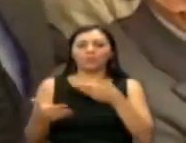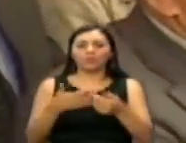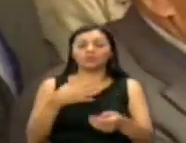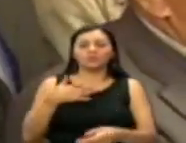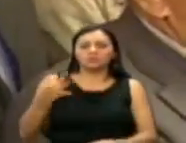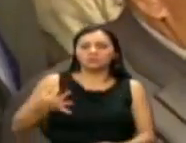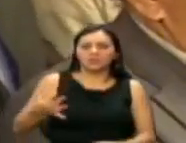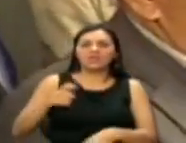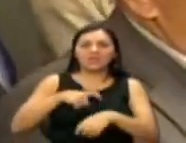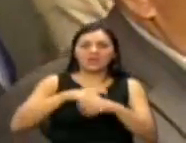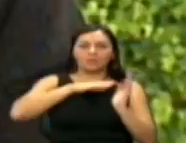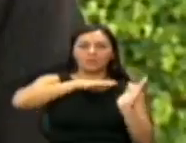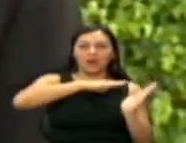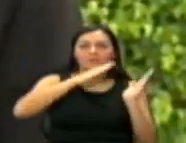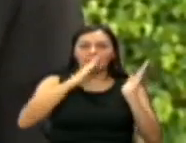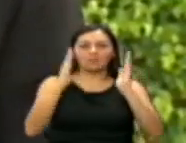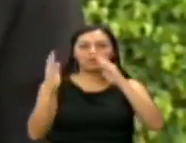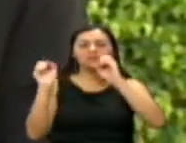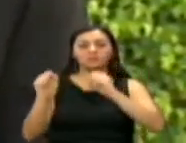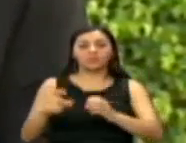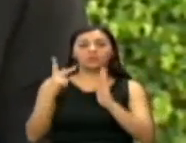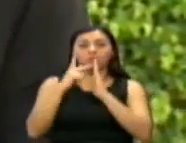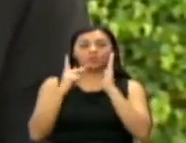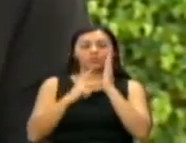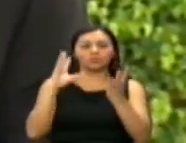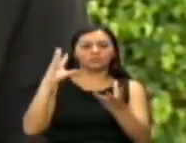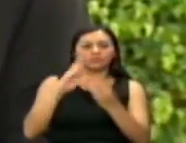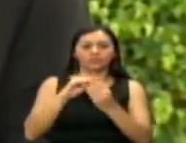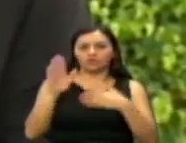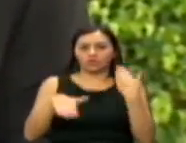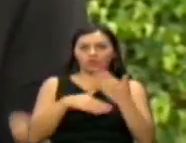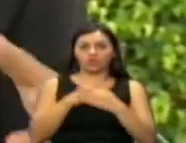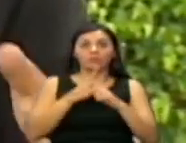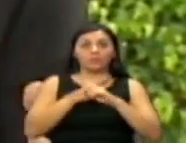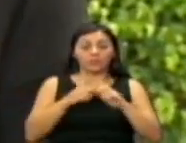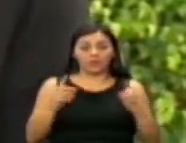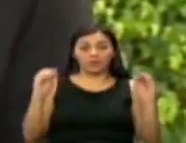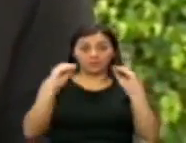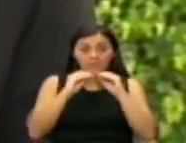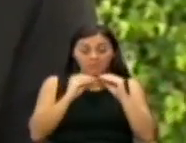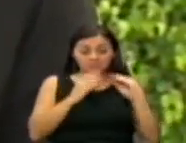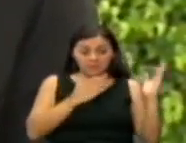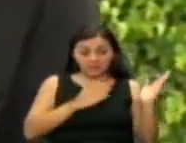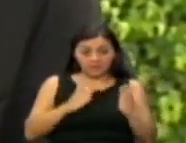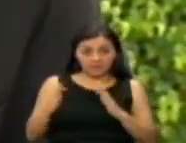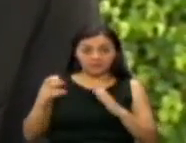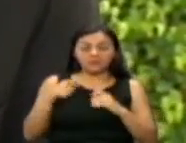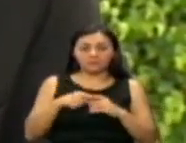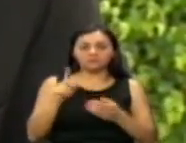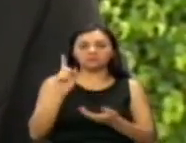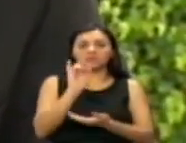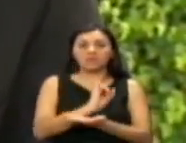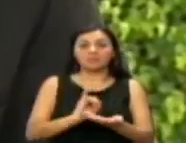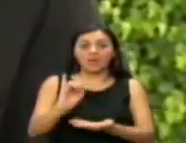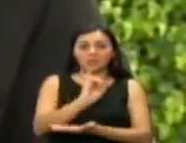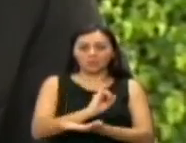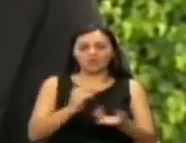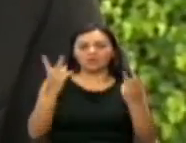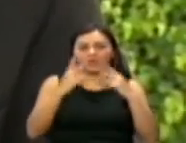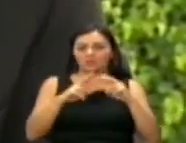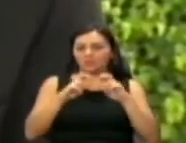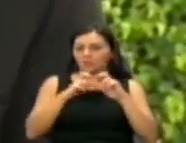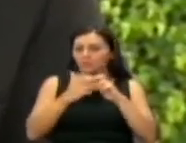sea, estamos ahí hasta evacuar todos los puntos. Dicho sea de paso, también se tratan, como el gabinete de Imbabura, también se tratan los problemas de